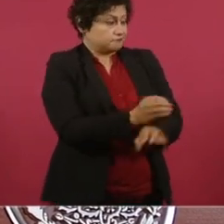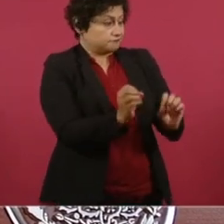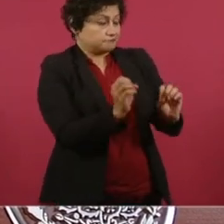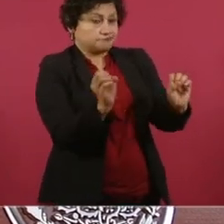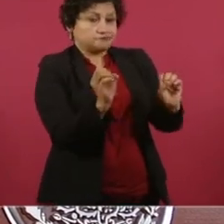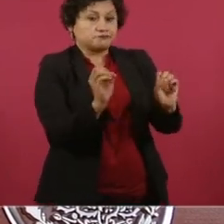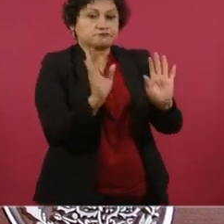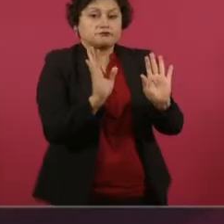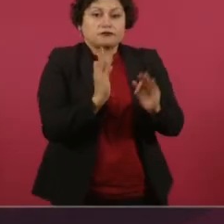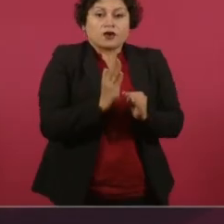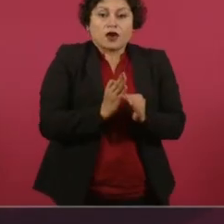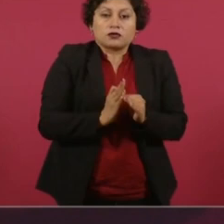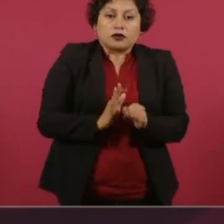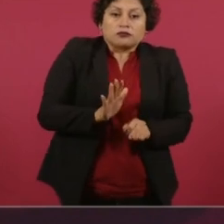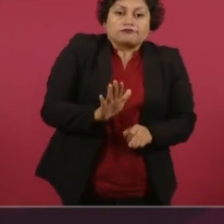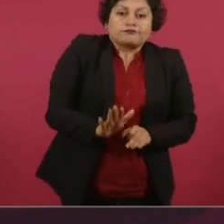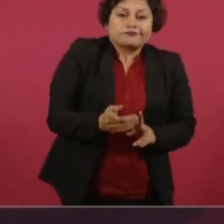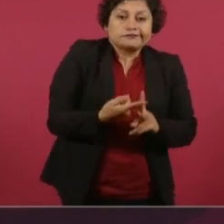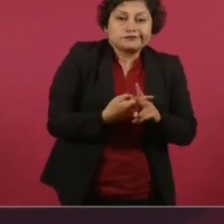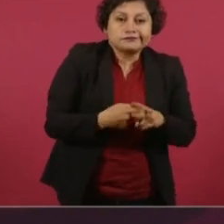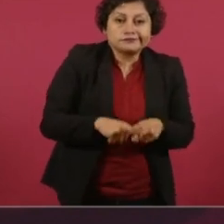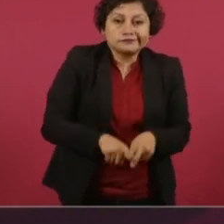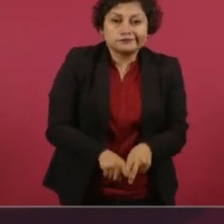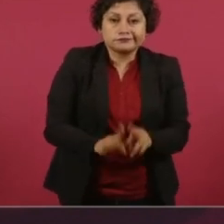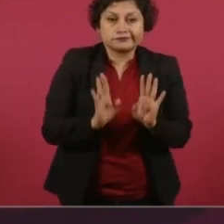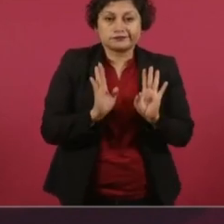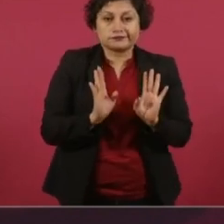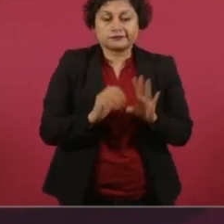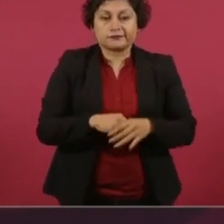dando los primeros pasos.